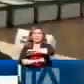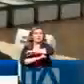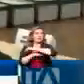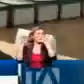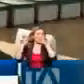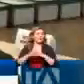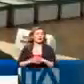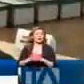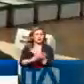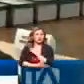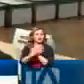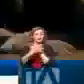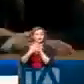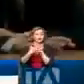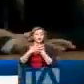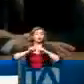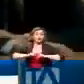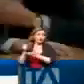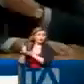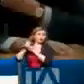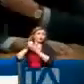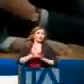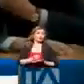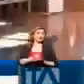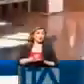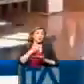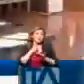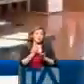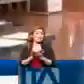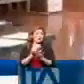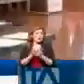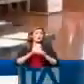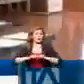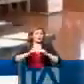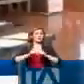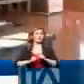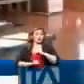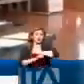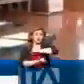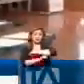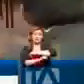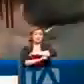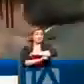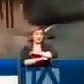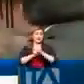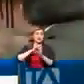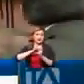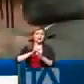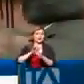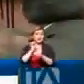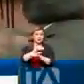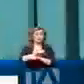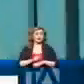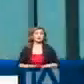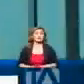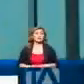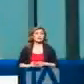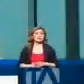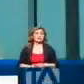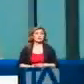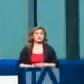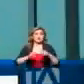bien una sentencia en el caso Sobornos podría ayudar como nuevo elemento, si esta no está bien fundamentada, corre el riesgo de ser rechazada.